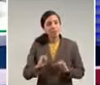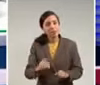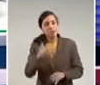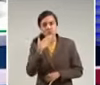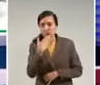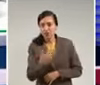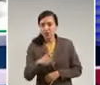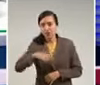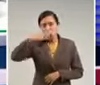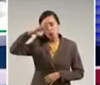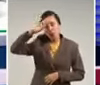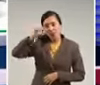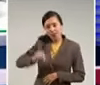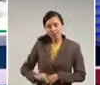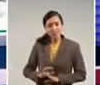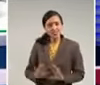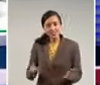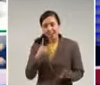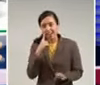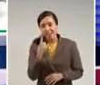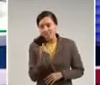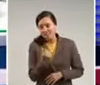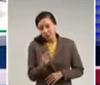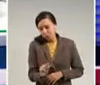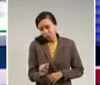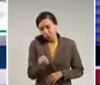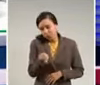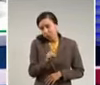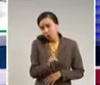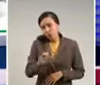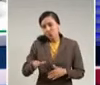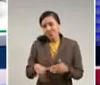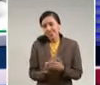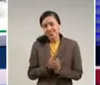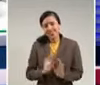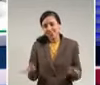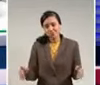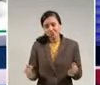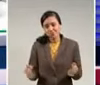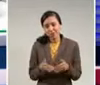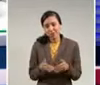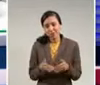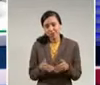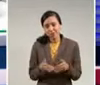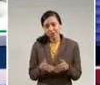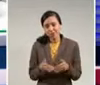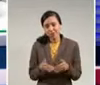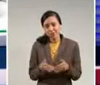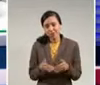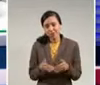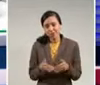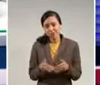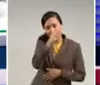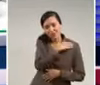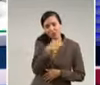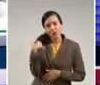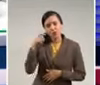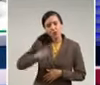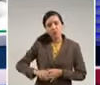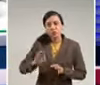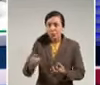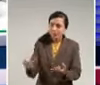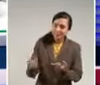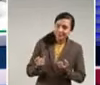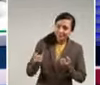los cubanos cuando ya casi nos quedan 11 días para finalizar el 2021. Las gracias, doctor, por toda esta información, pero sé